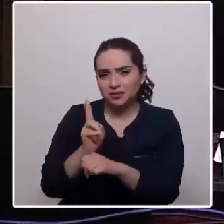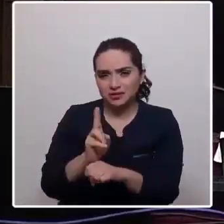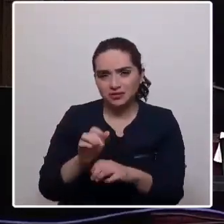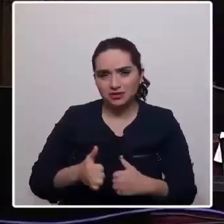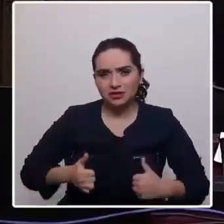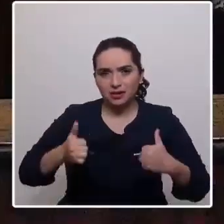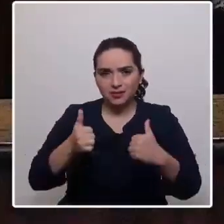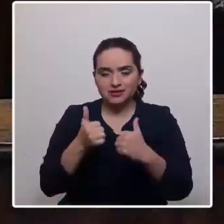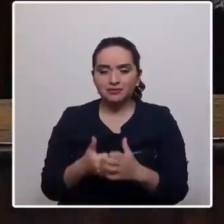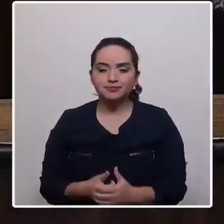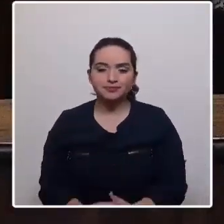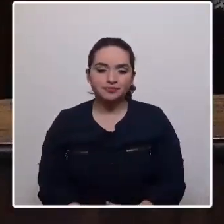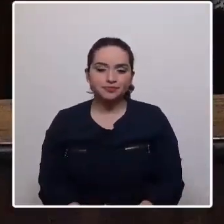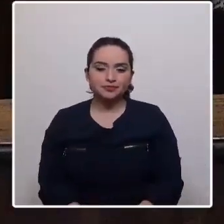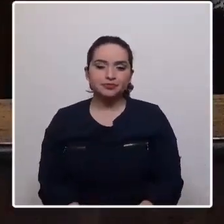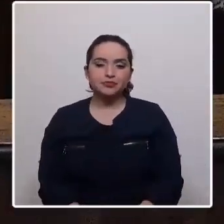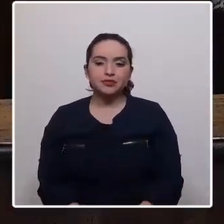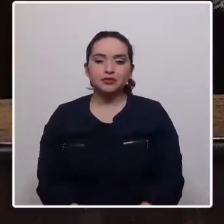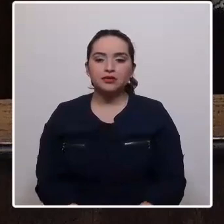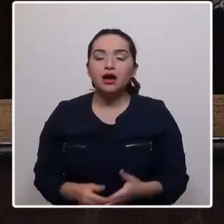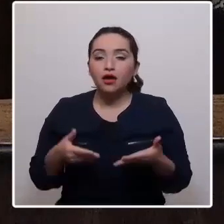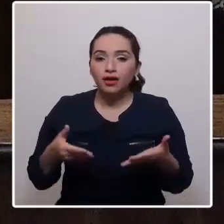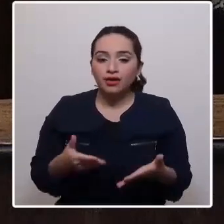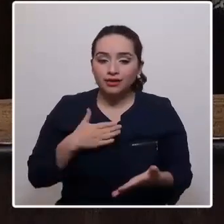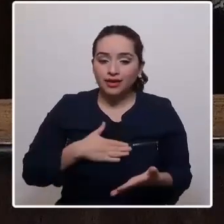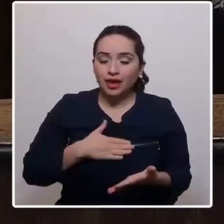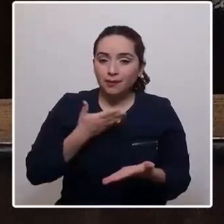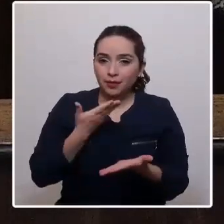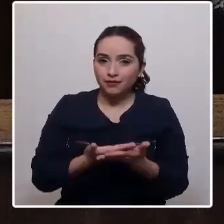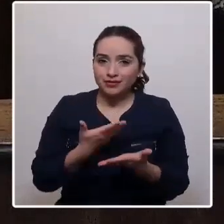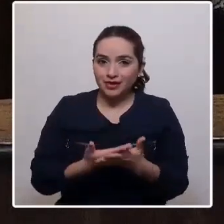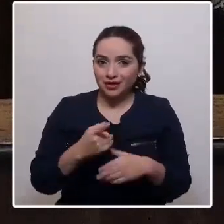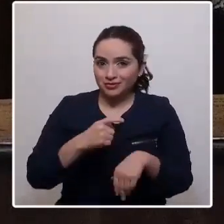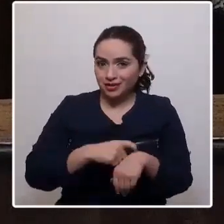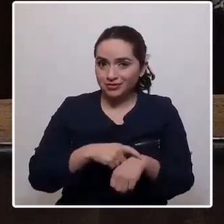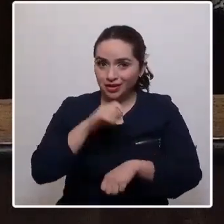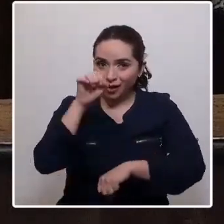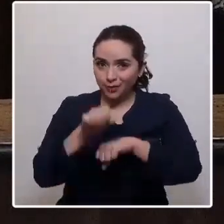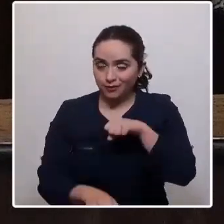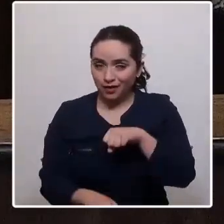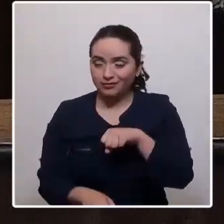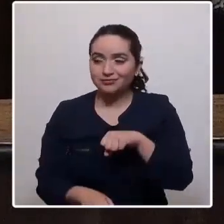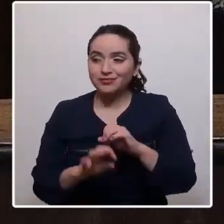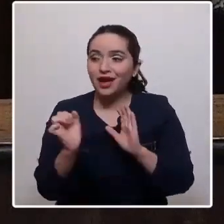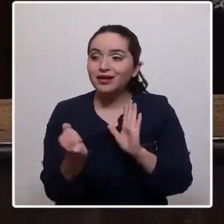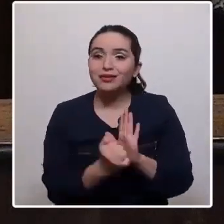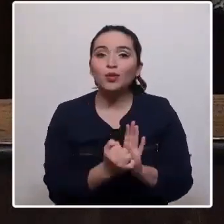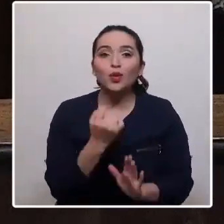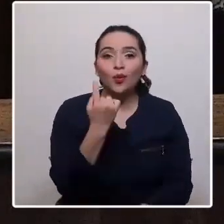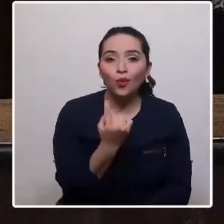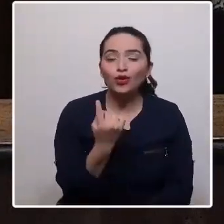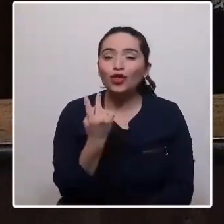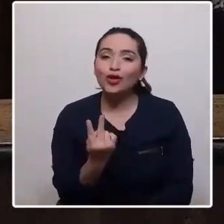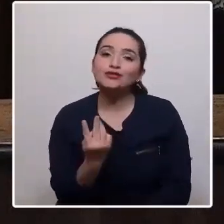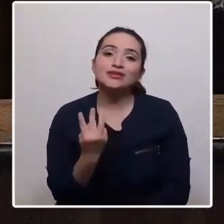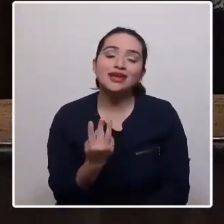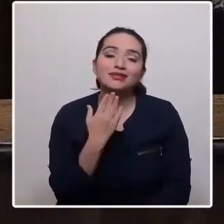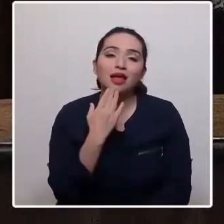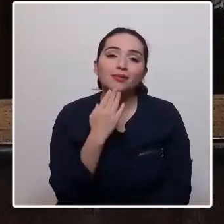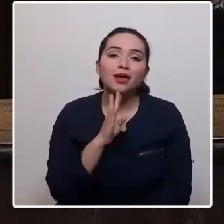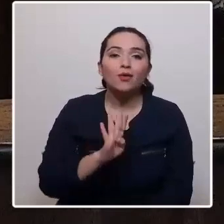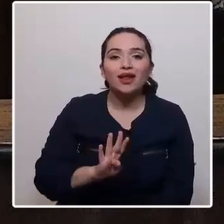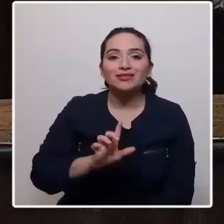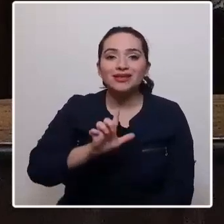mesa. Hoy quiero aprovechar esta instancia para invitar a aprobar especialmente los artículos 1, 2, 3 y 47